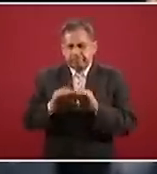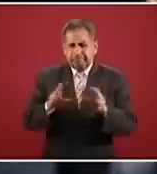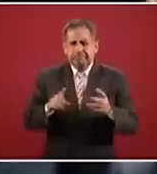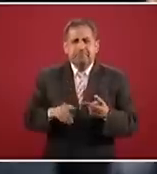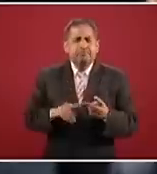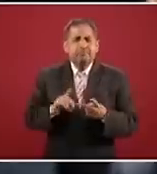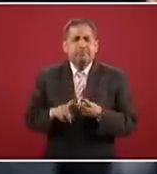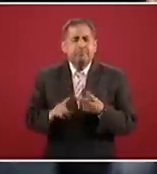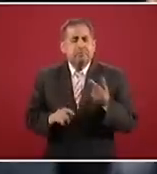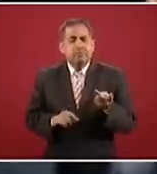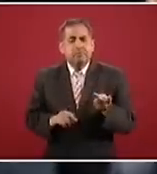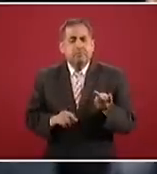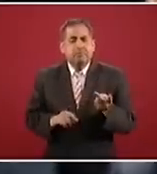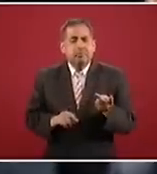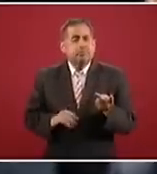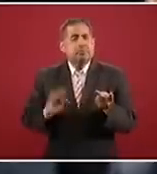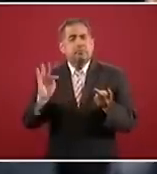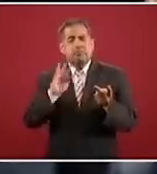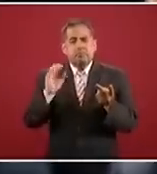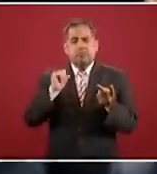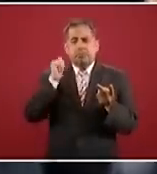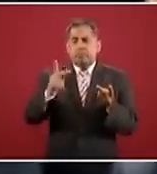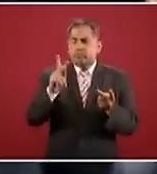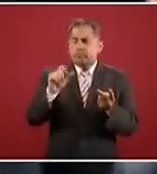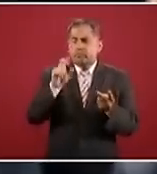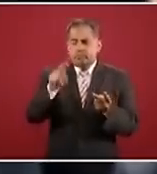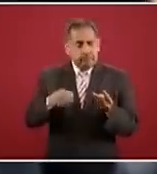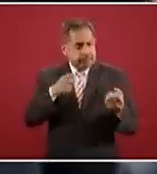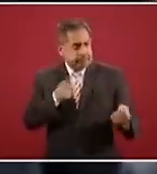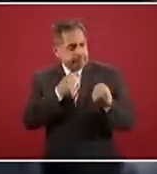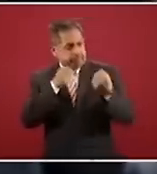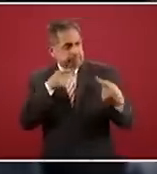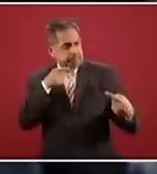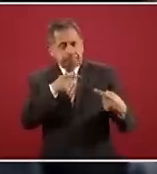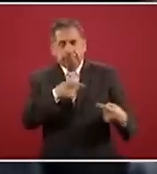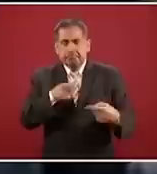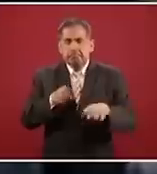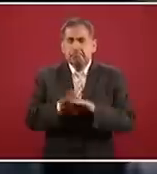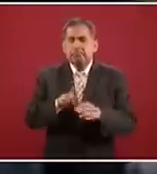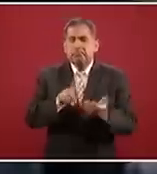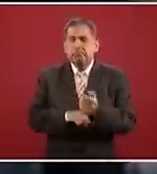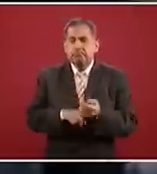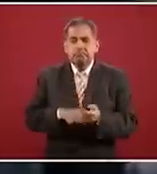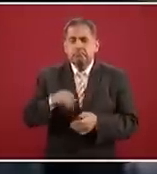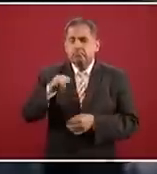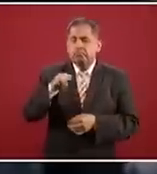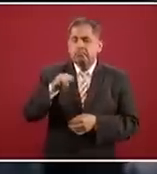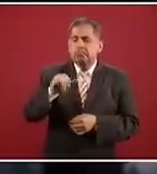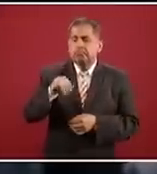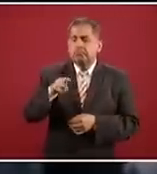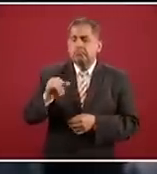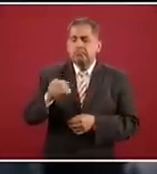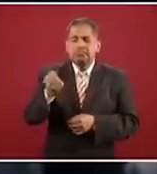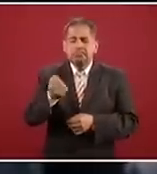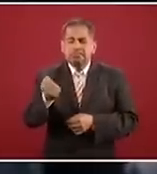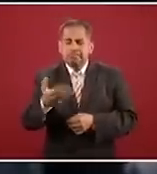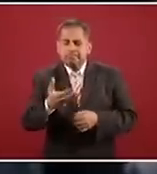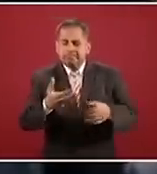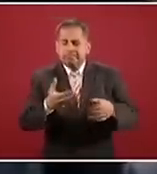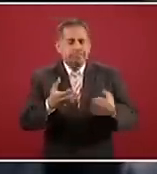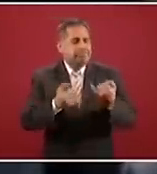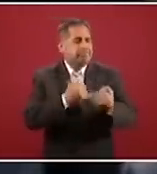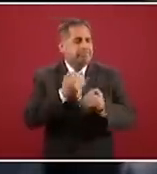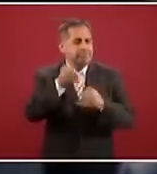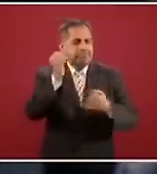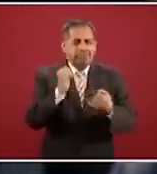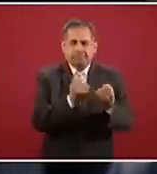eso. Y si tiene alguna estrategia frontal para atacar la problemática de minicasinos ahí en Baja California, especialmente